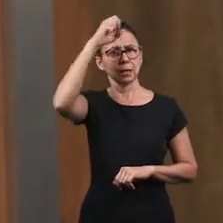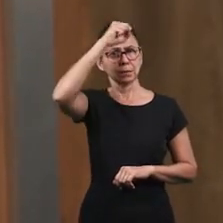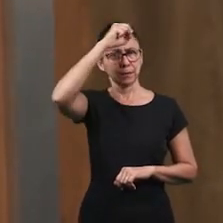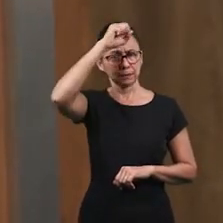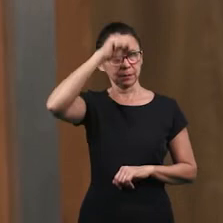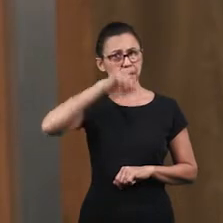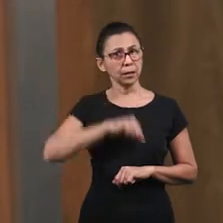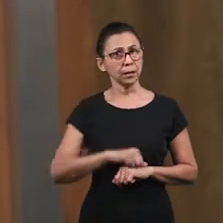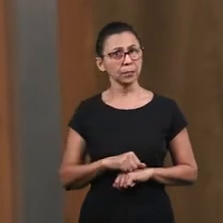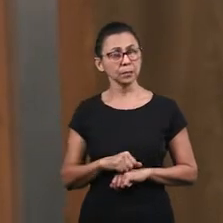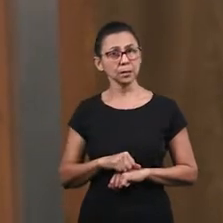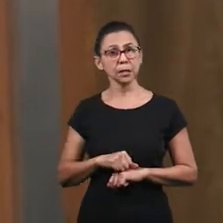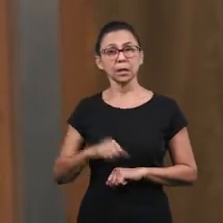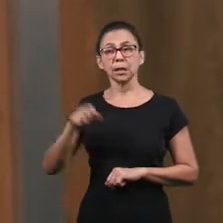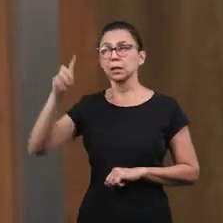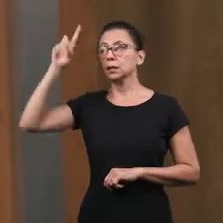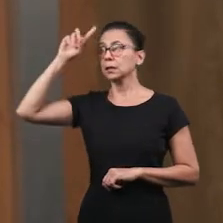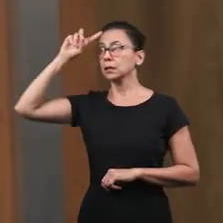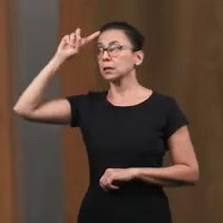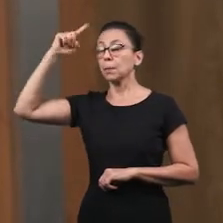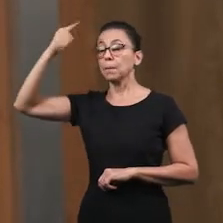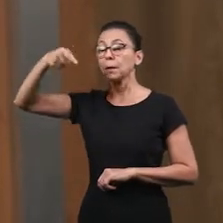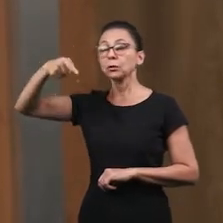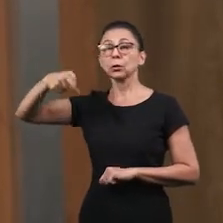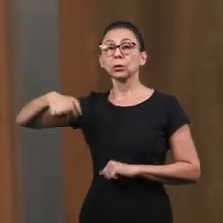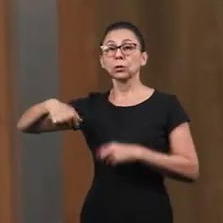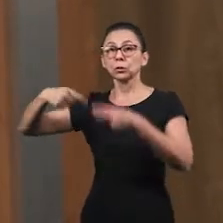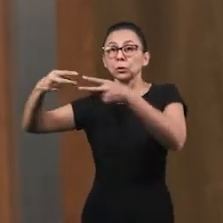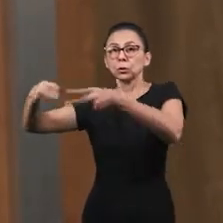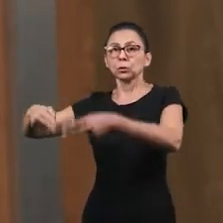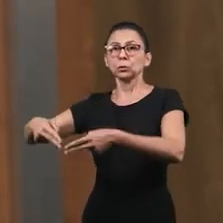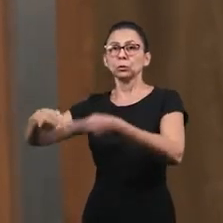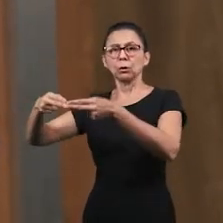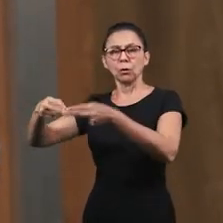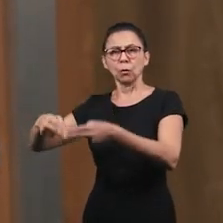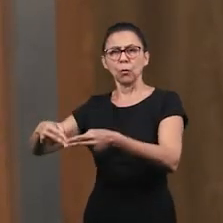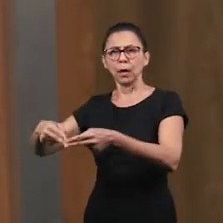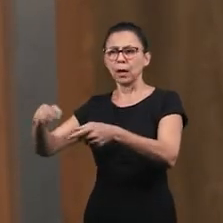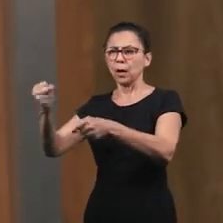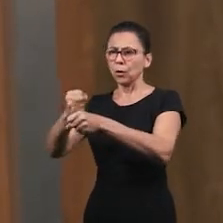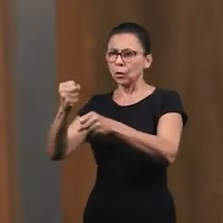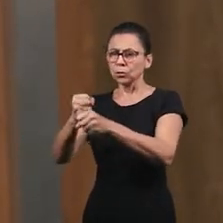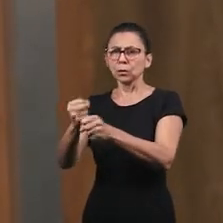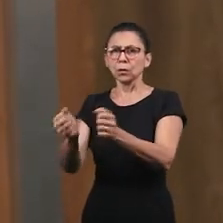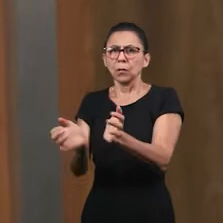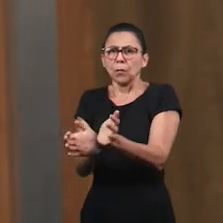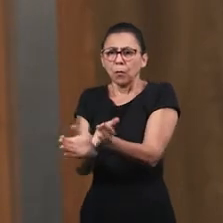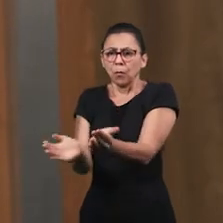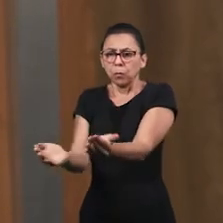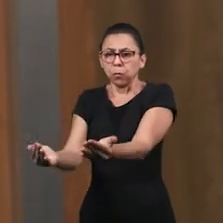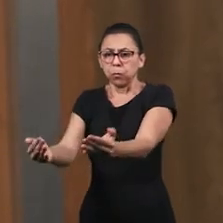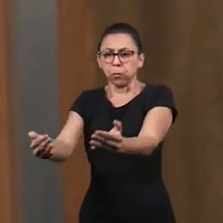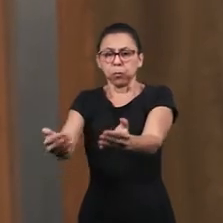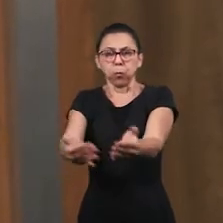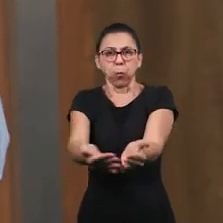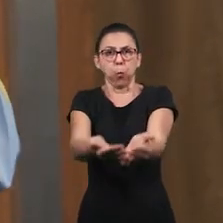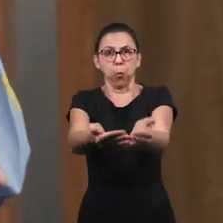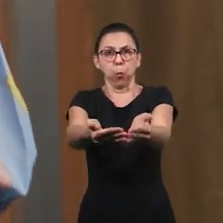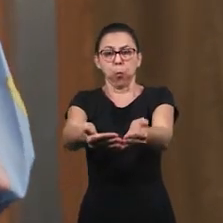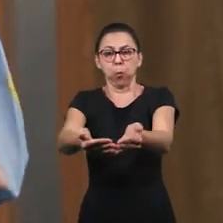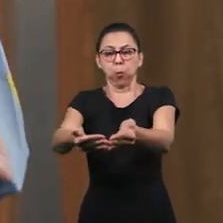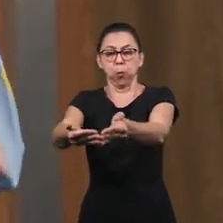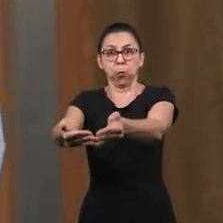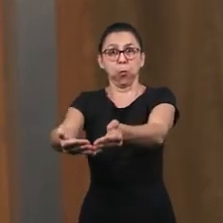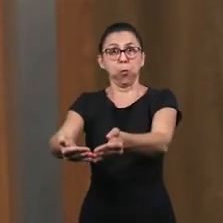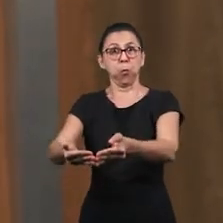Noé a construir un arca, y Noé creyó, obedeció y construyó el arca conforme Dios le mandó